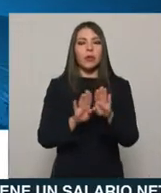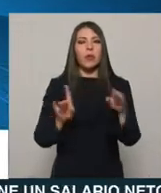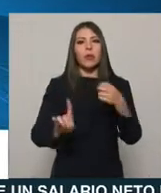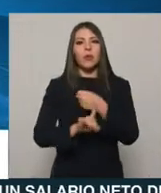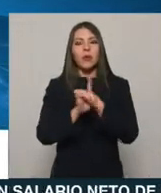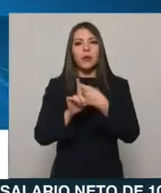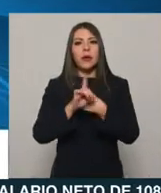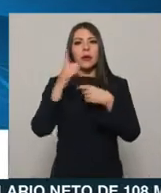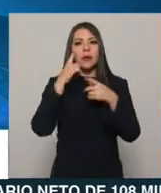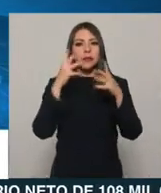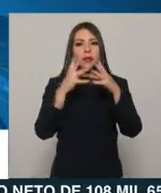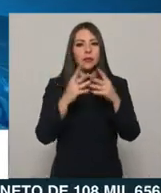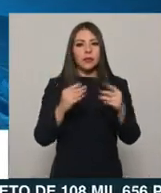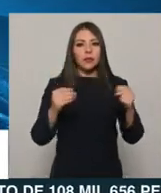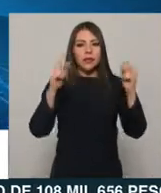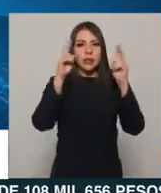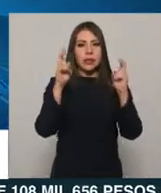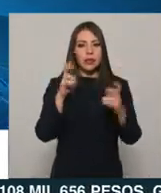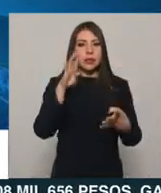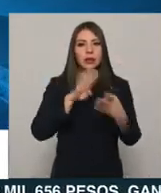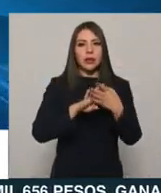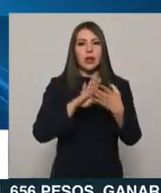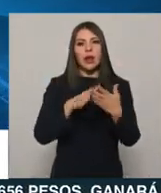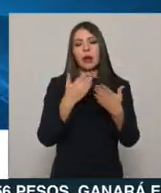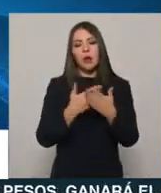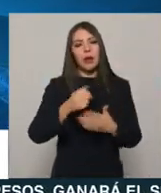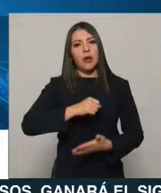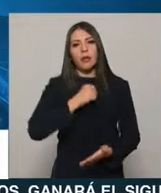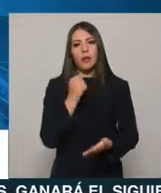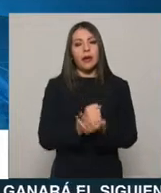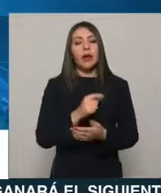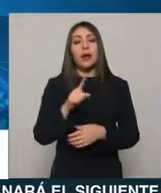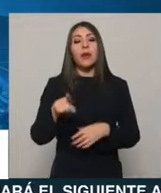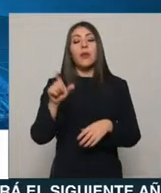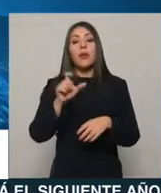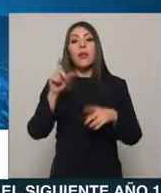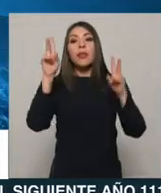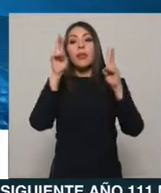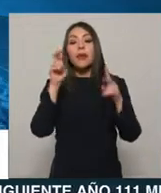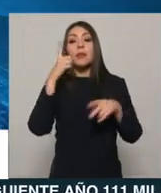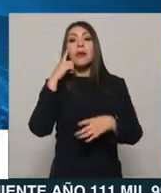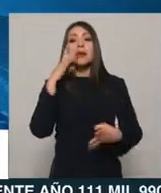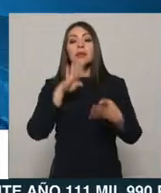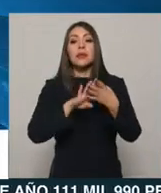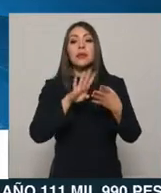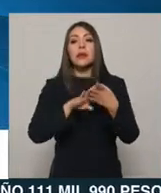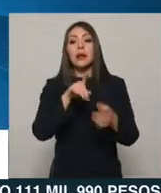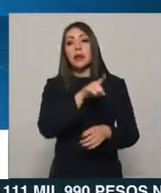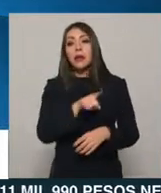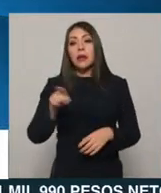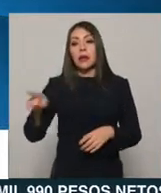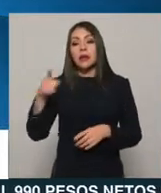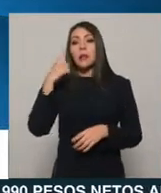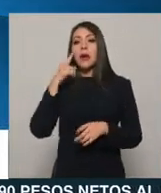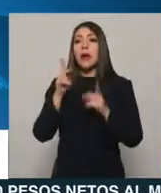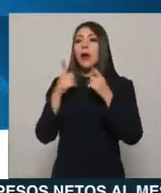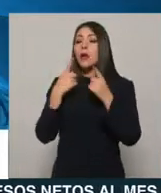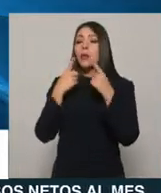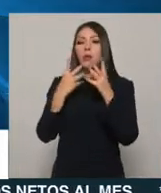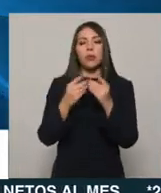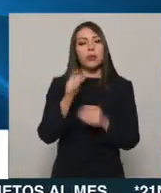los conflictos en materia penal hace necesariamente que los conflictos en materia penal ya no sean resueltos a través de